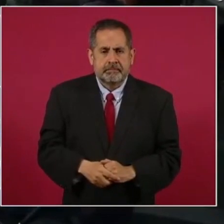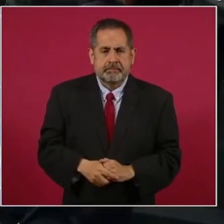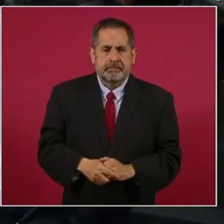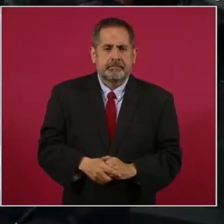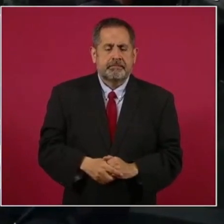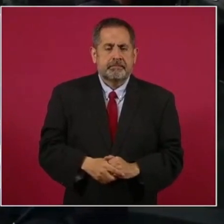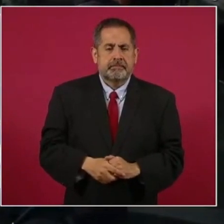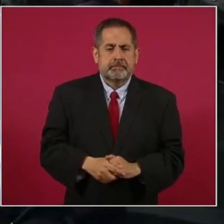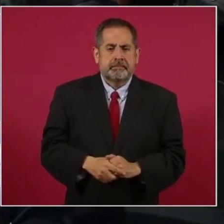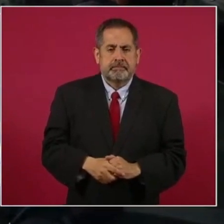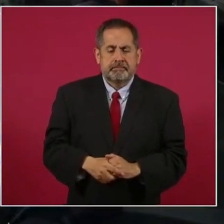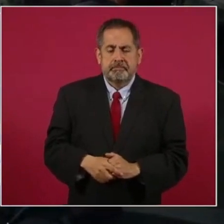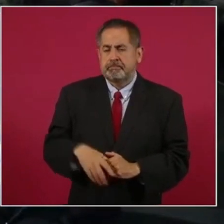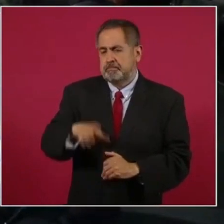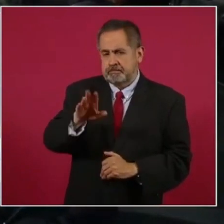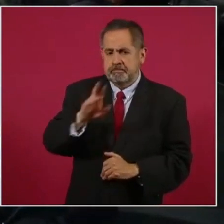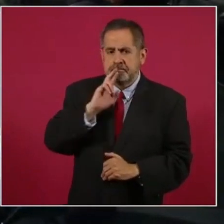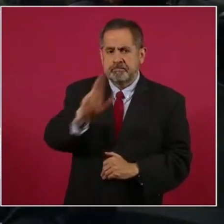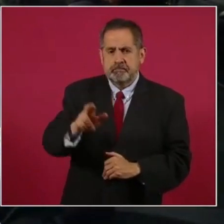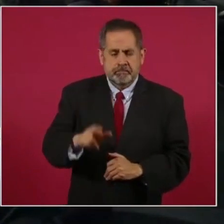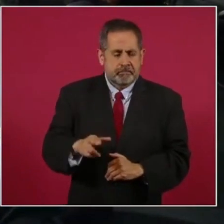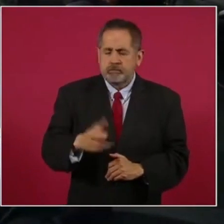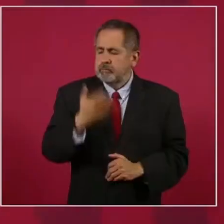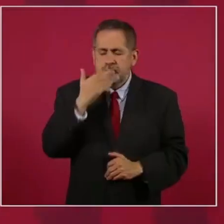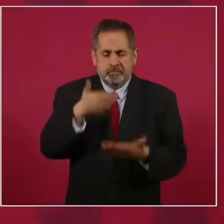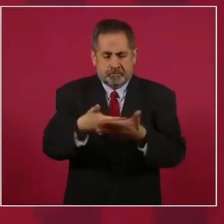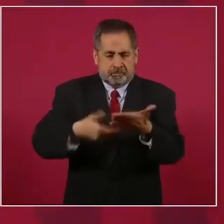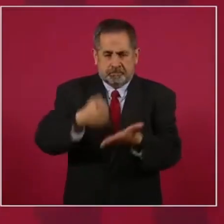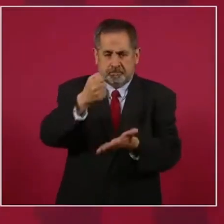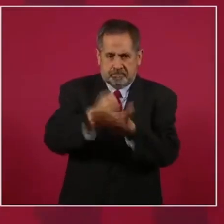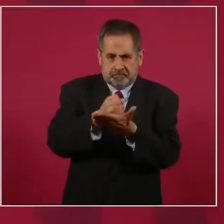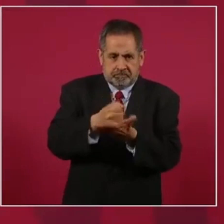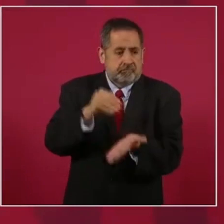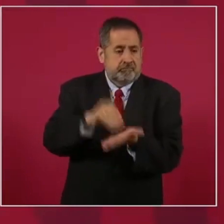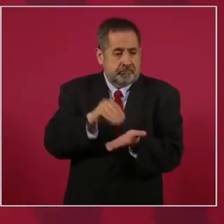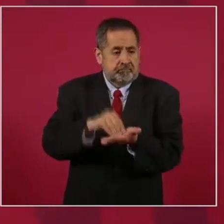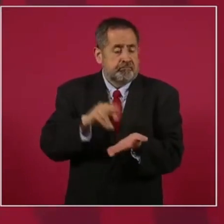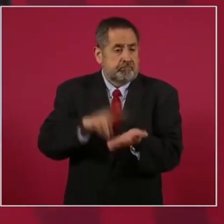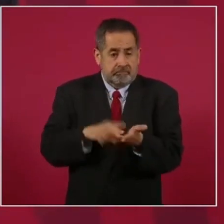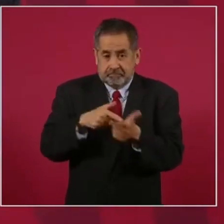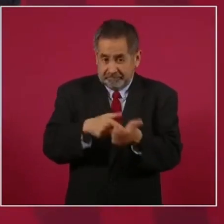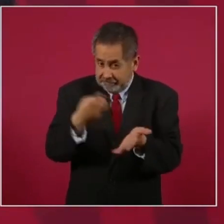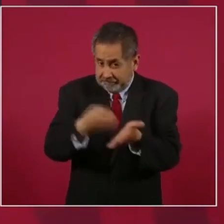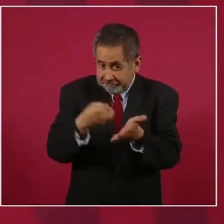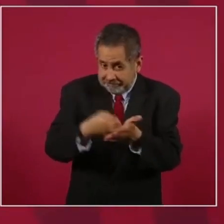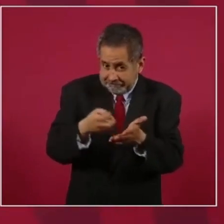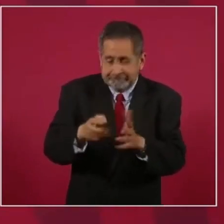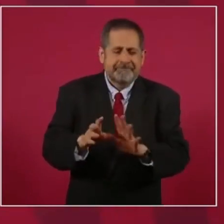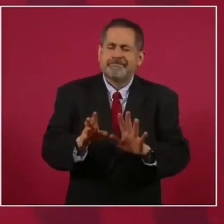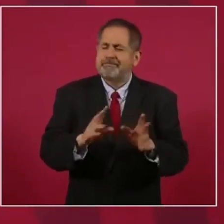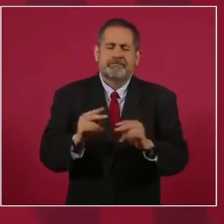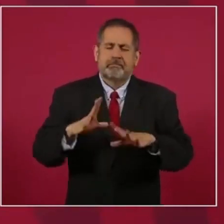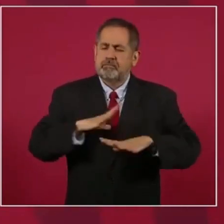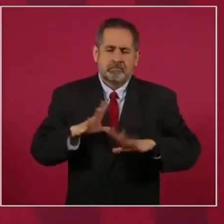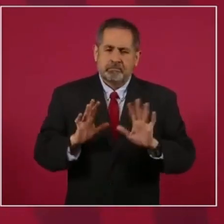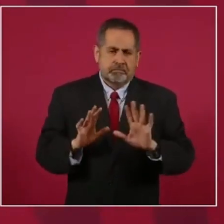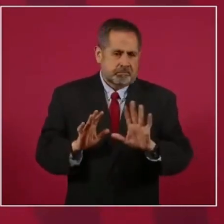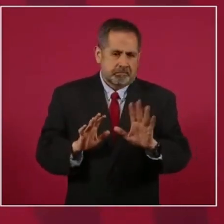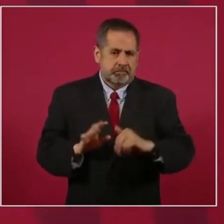vigente ningún tratado con esas características. En su momento